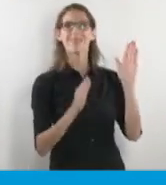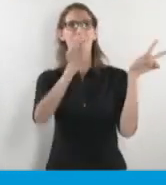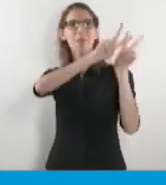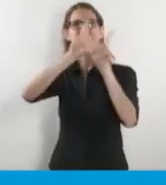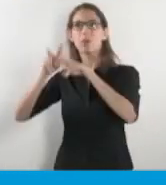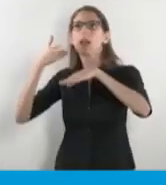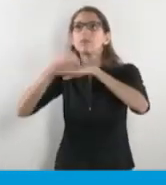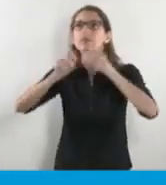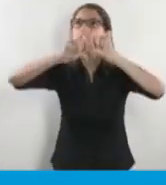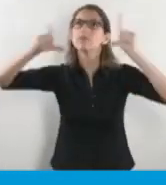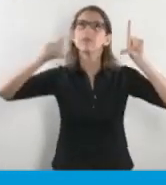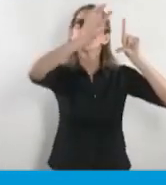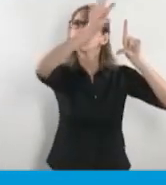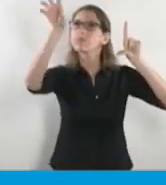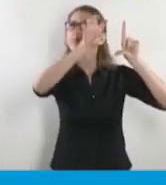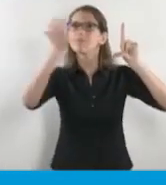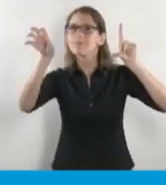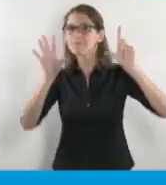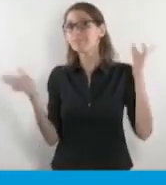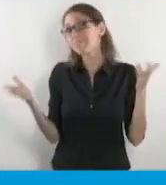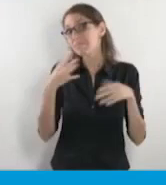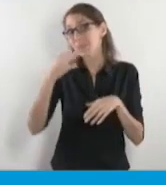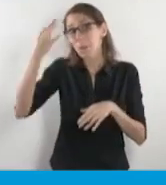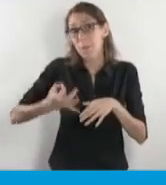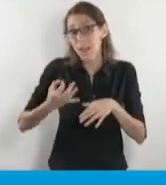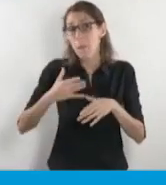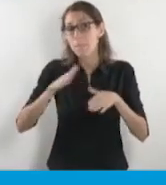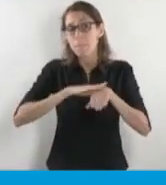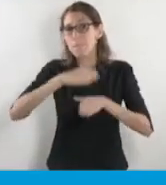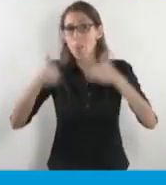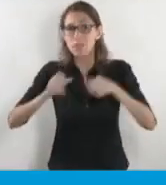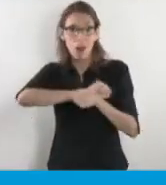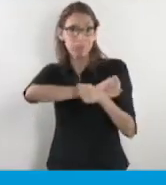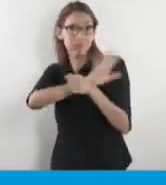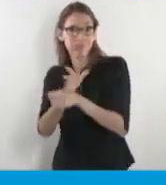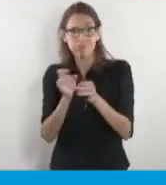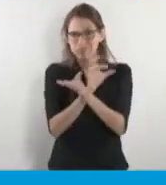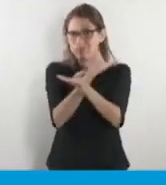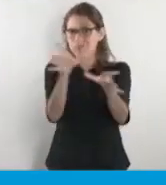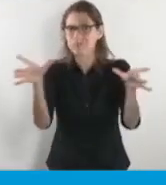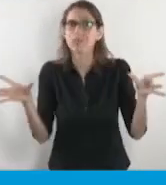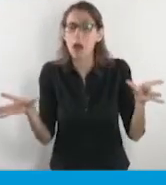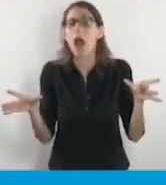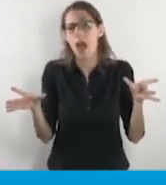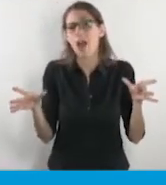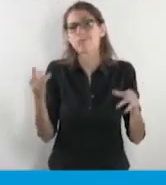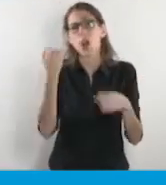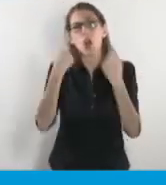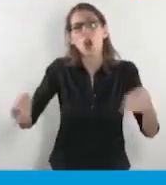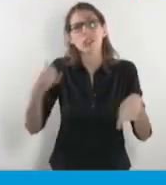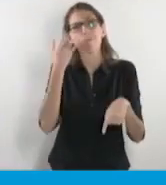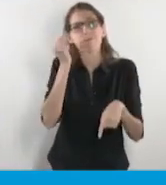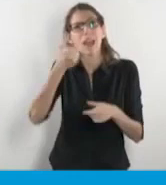época de pandemia me agarró como reafirmando muchas cosas en las que venía trabajando